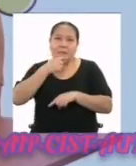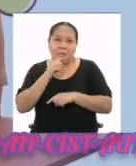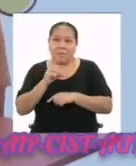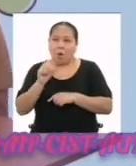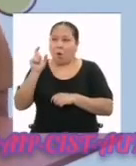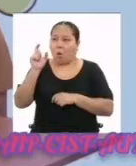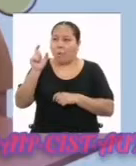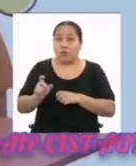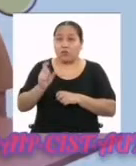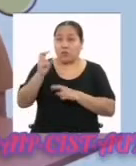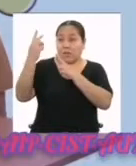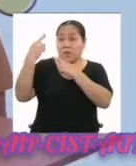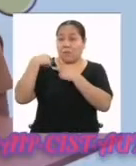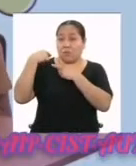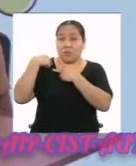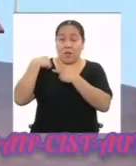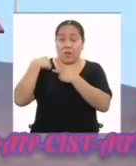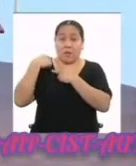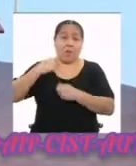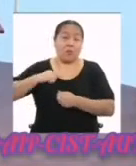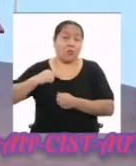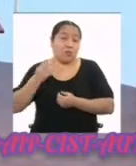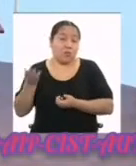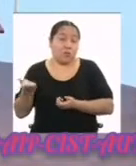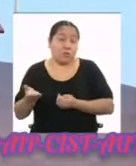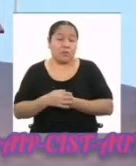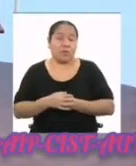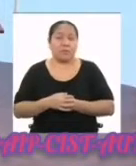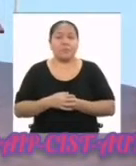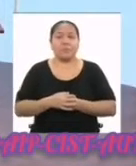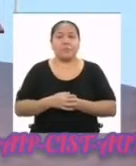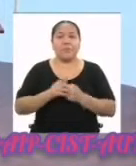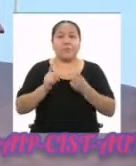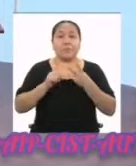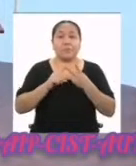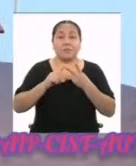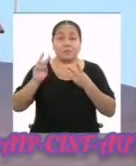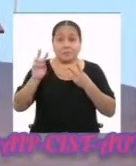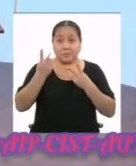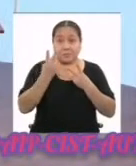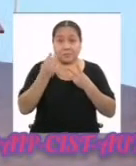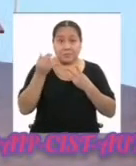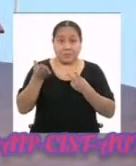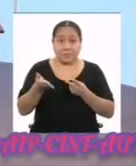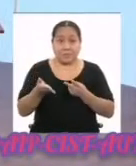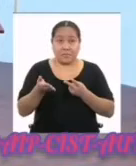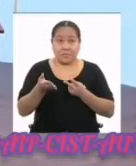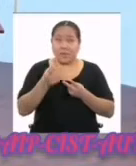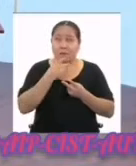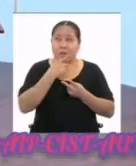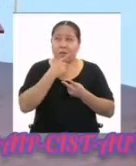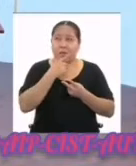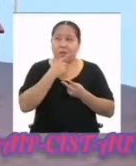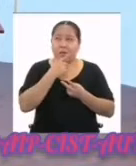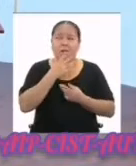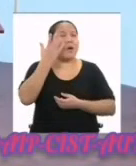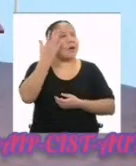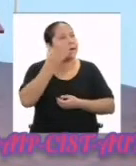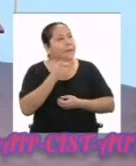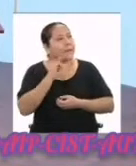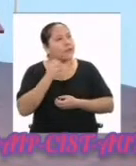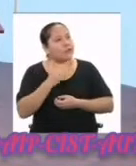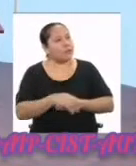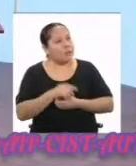del municipio de nuestro distrito. Lo segundo que debemos hacer es... Ay, Jonathan,